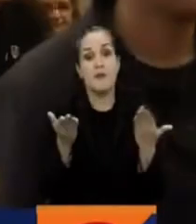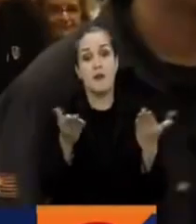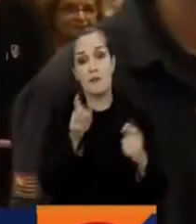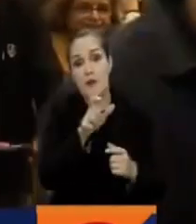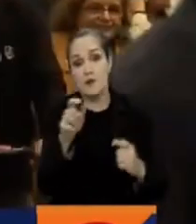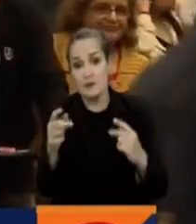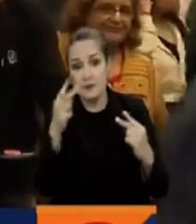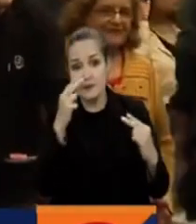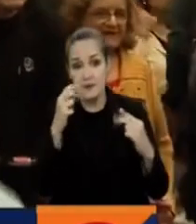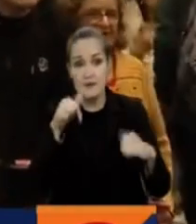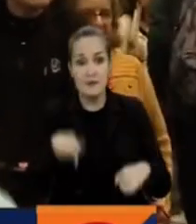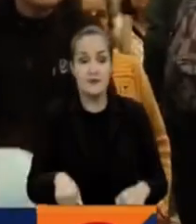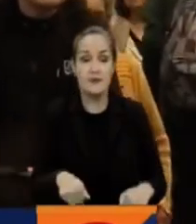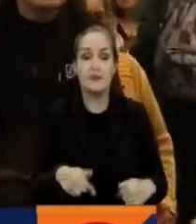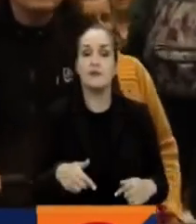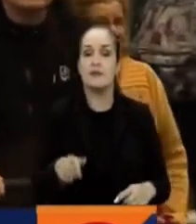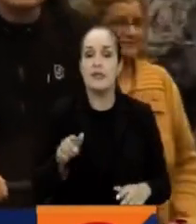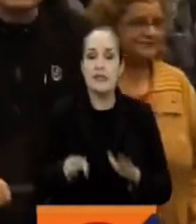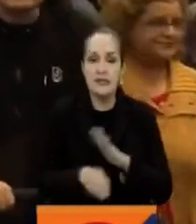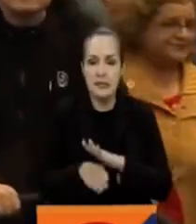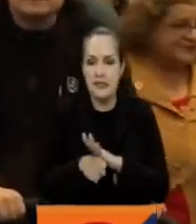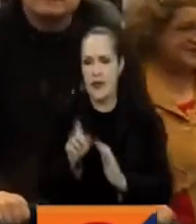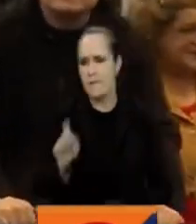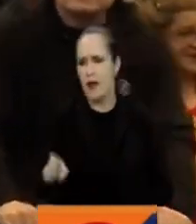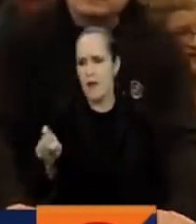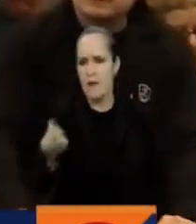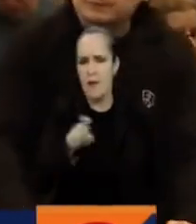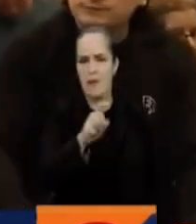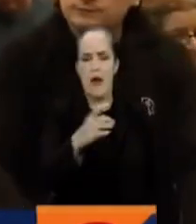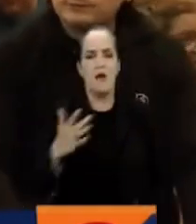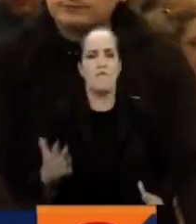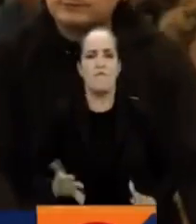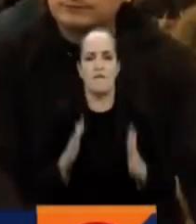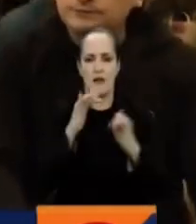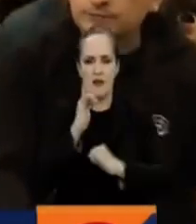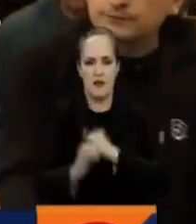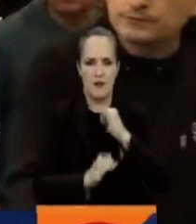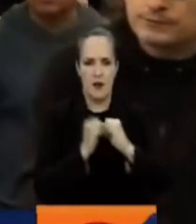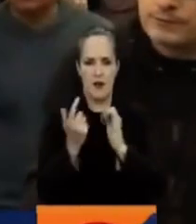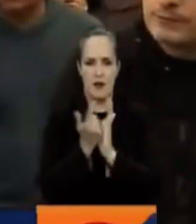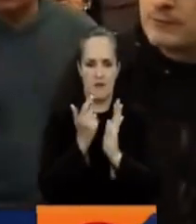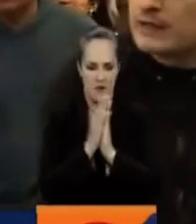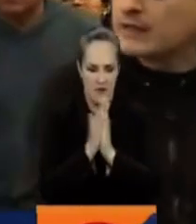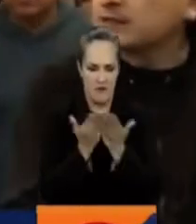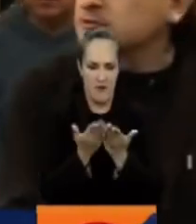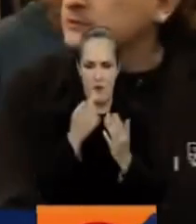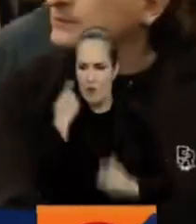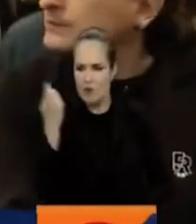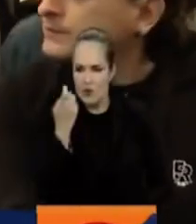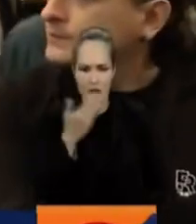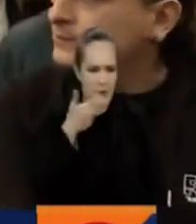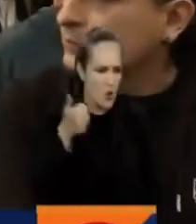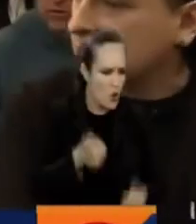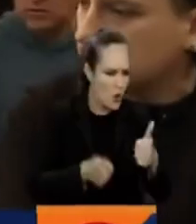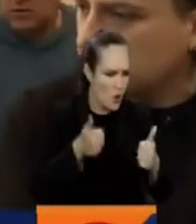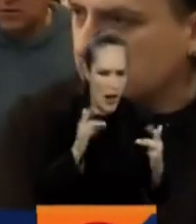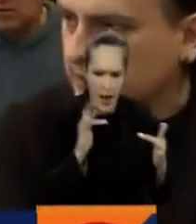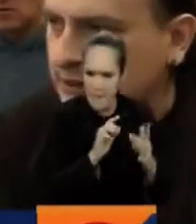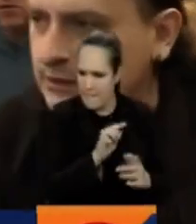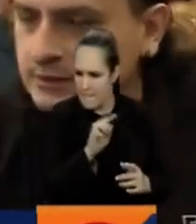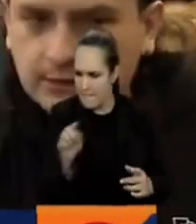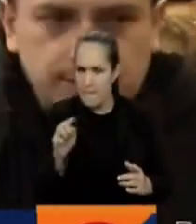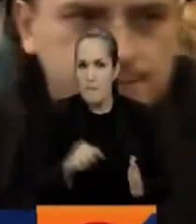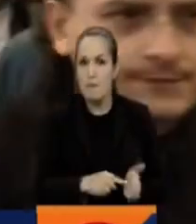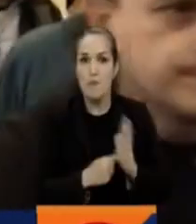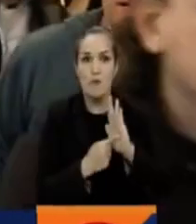pantallas. Seguimos recorriendo los pasillos de la Feria Internacional del Libro buscando el mejor contenido para mostrarles y ponerles